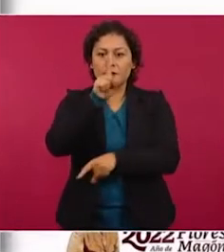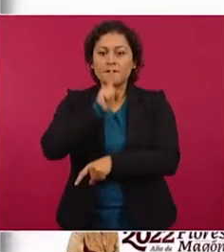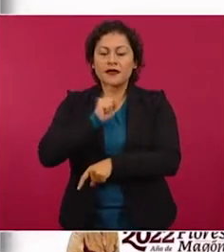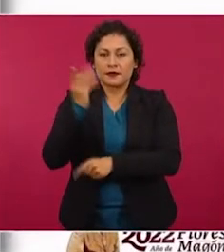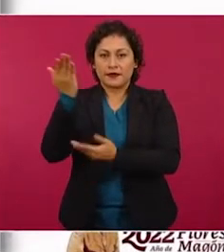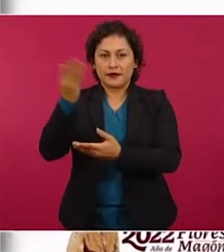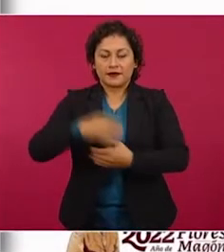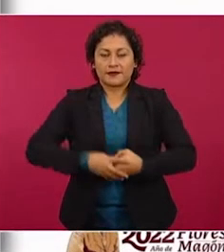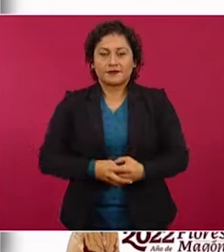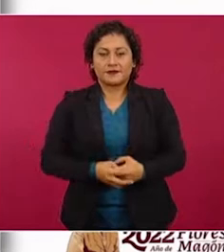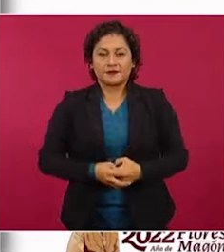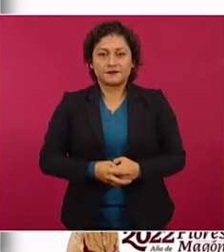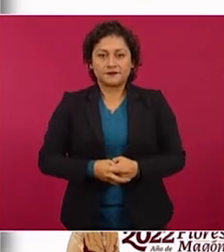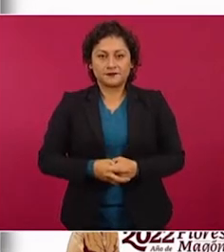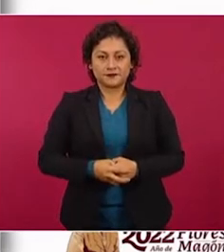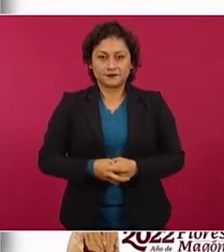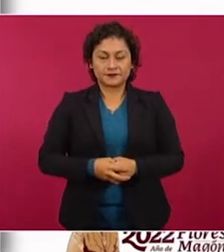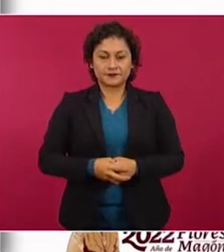Siguiente, por favor.